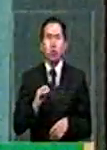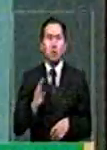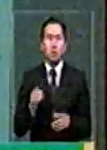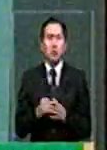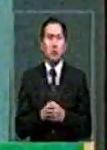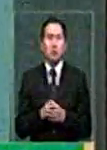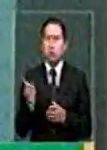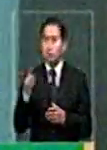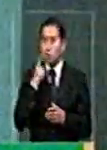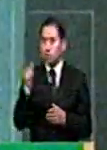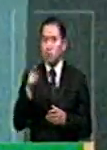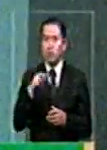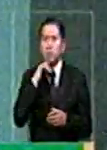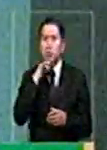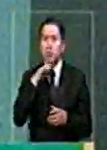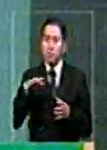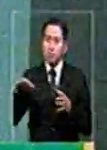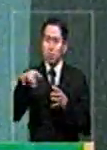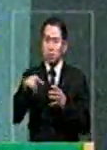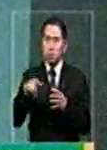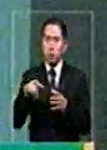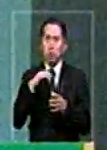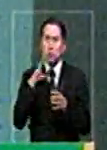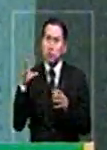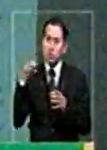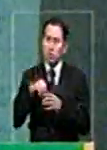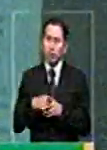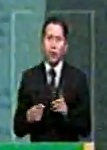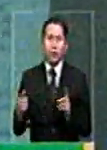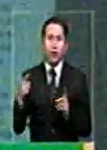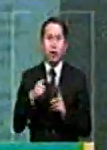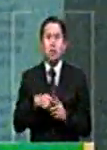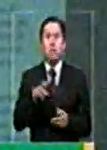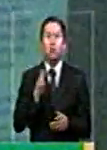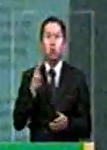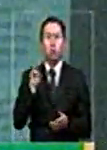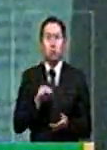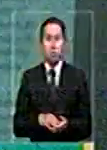él dice, Alpacoma puede recibir basura hasta el 2025.